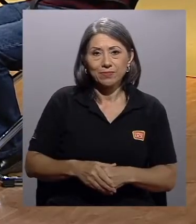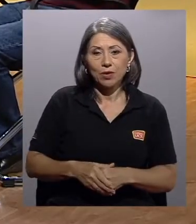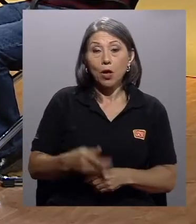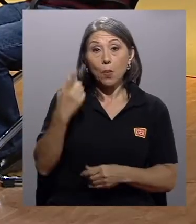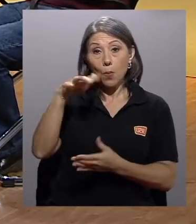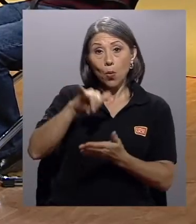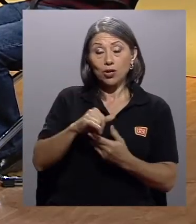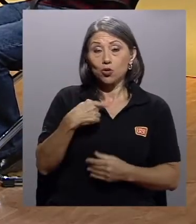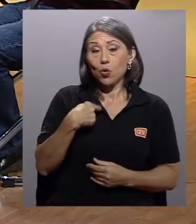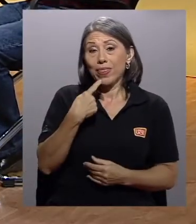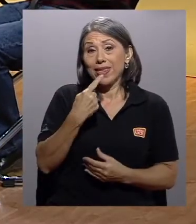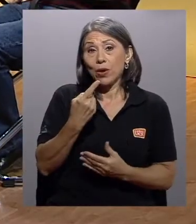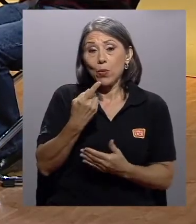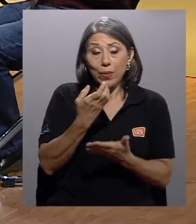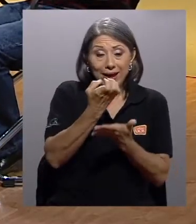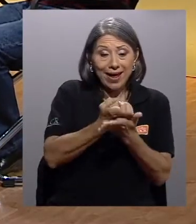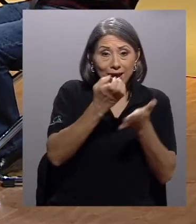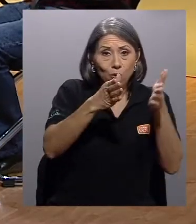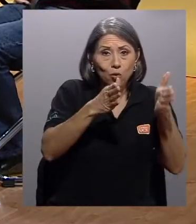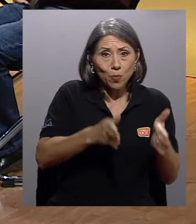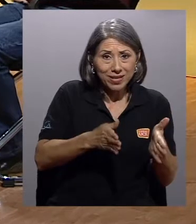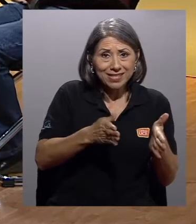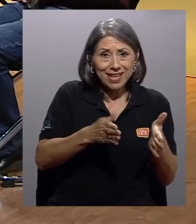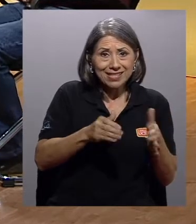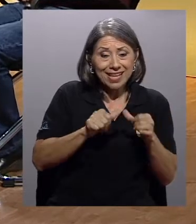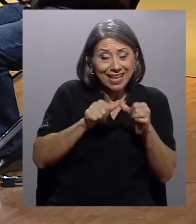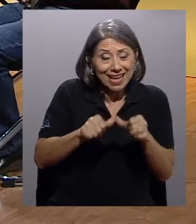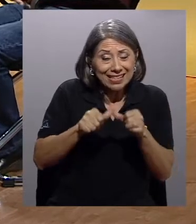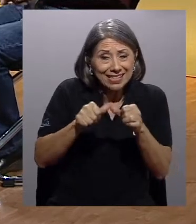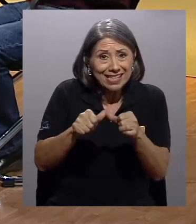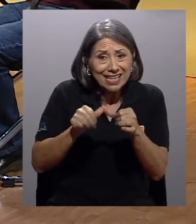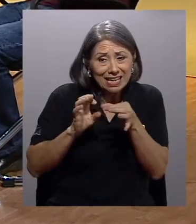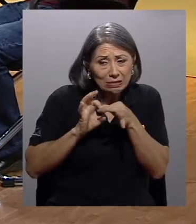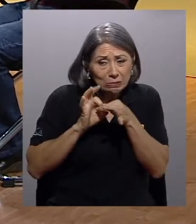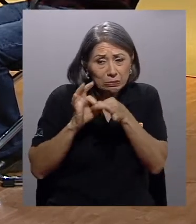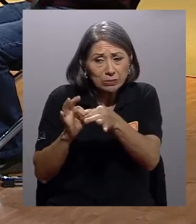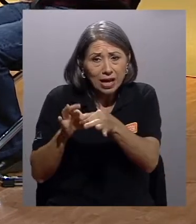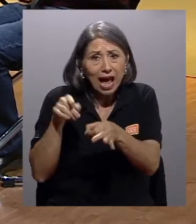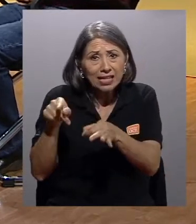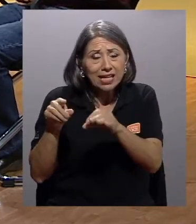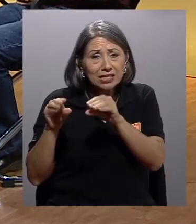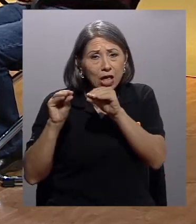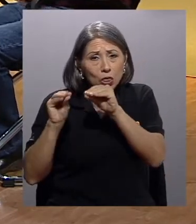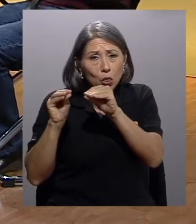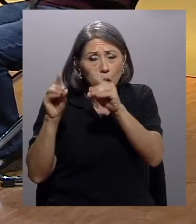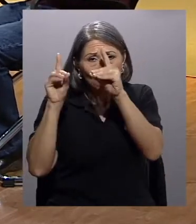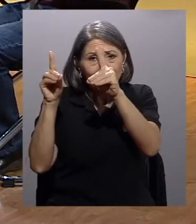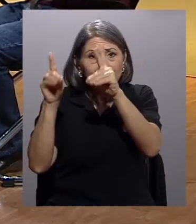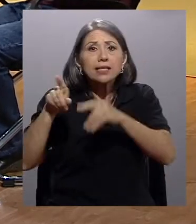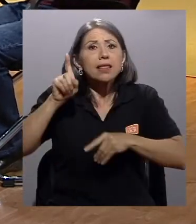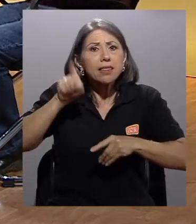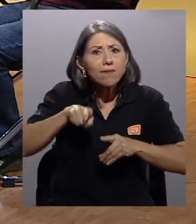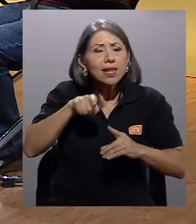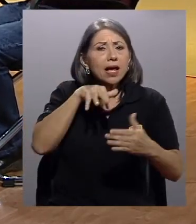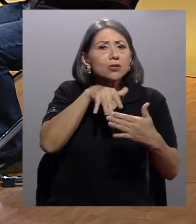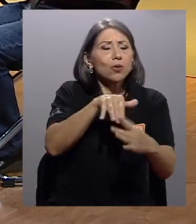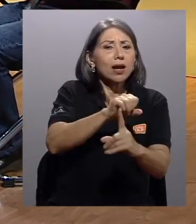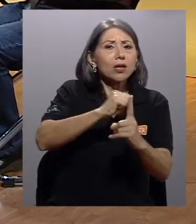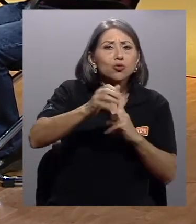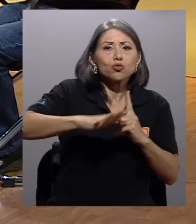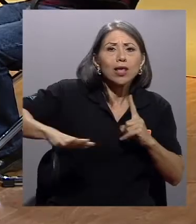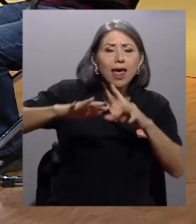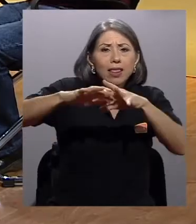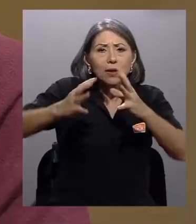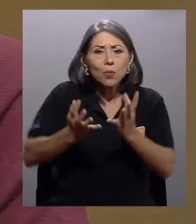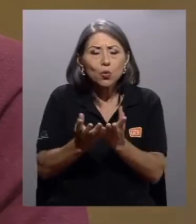los economistas que siguen adheridos a estas doctrinas deberían estudiar la sociedad, ¿no? Deberían estudiar el mundo, deberían estudiar la